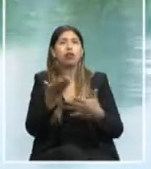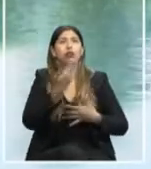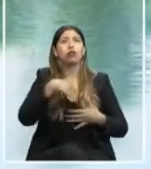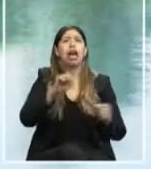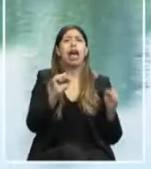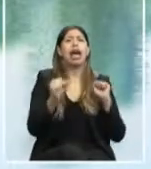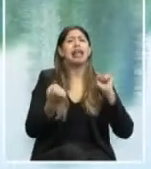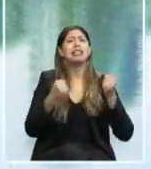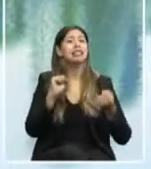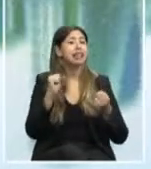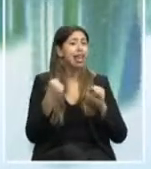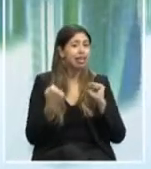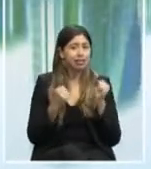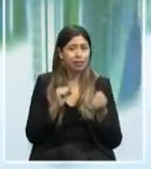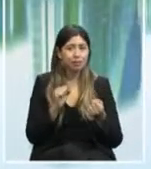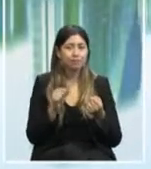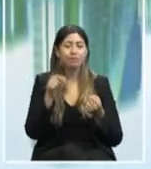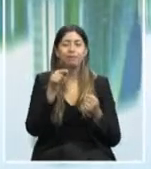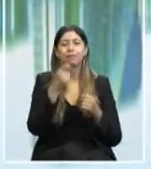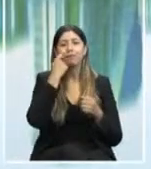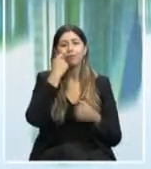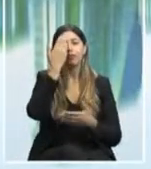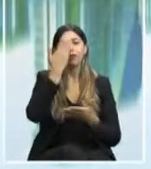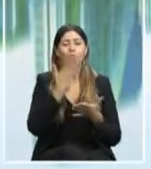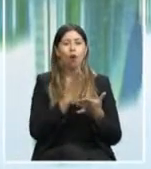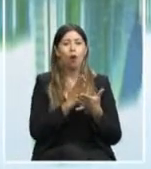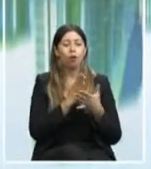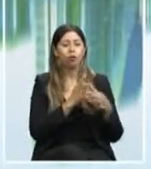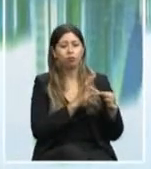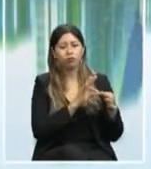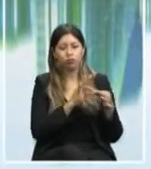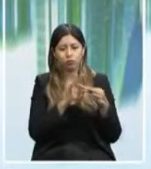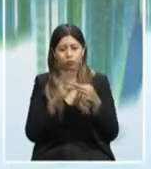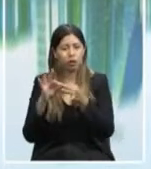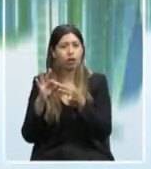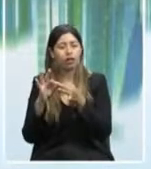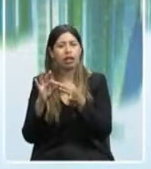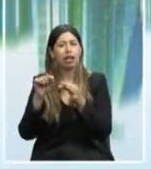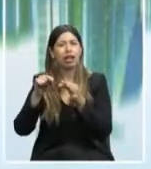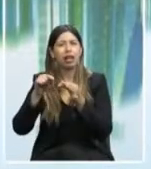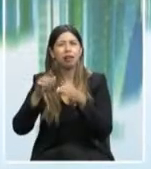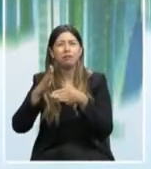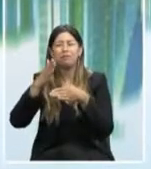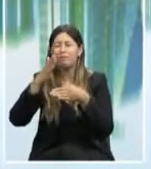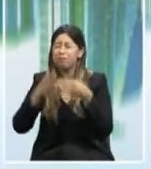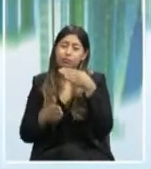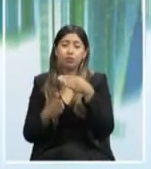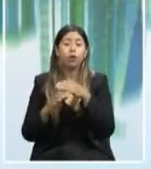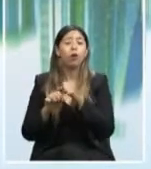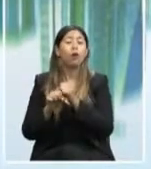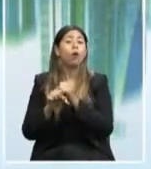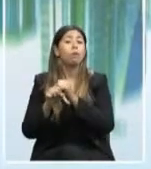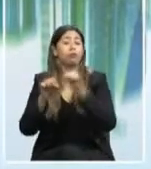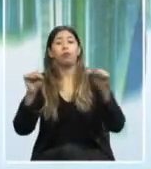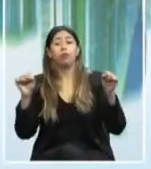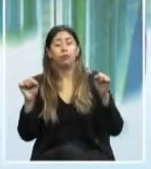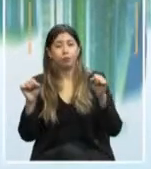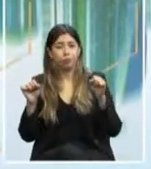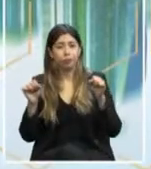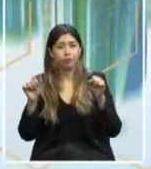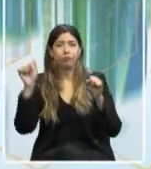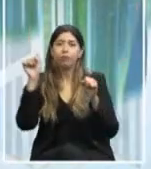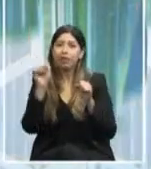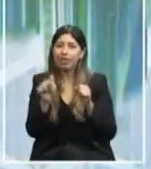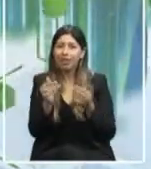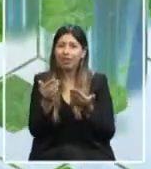un comportamiento que es lineal, tiene un punto de inflexión, un codo, por la necesidad imperiosa